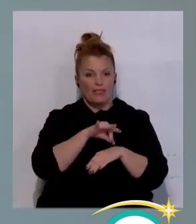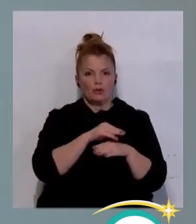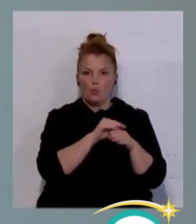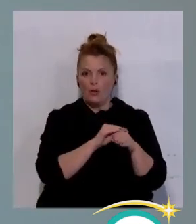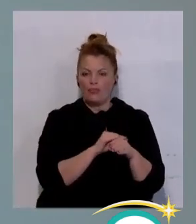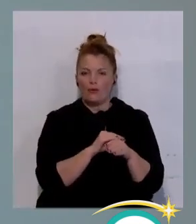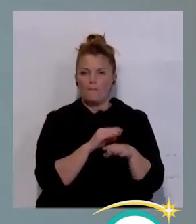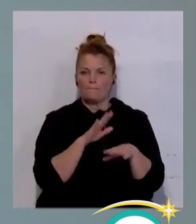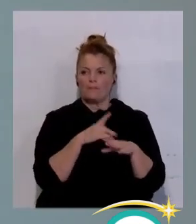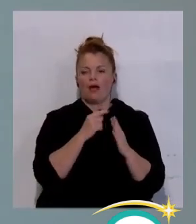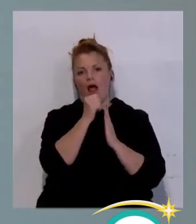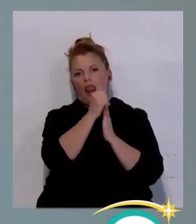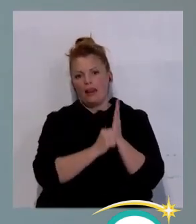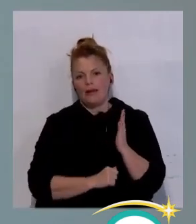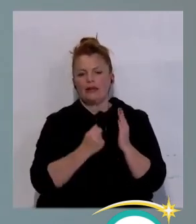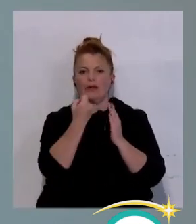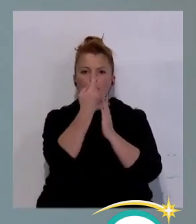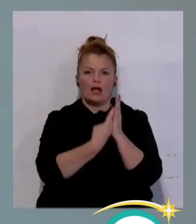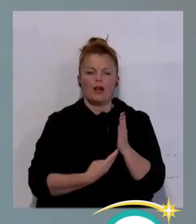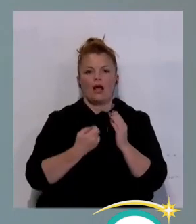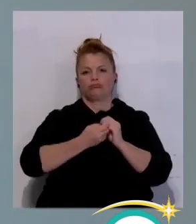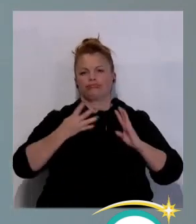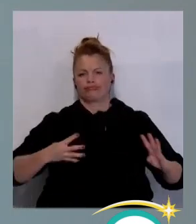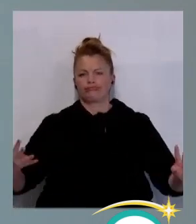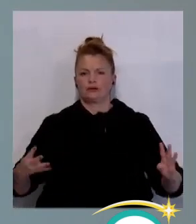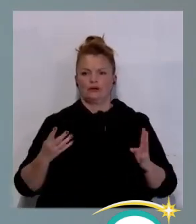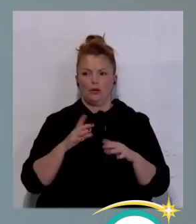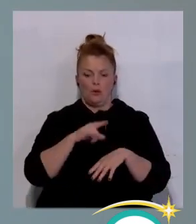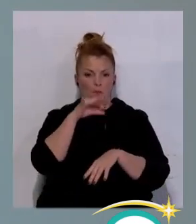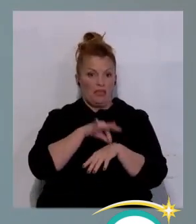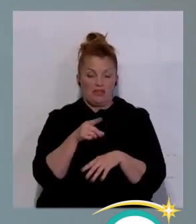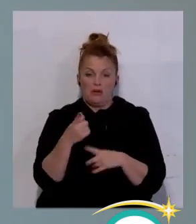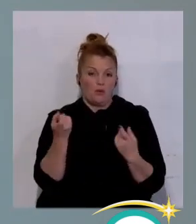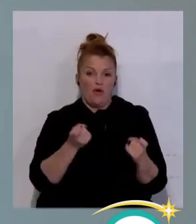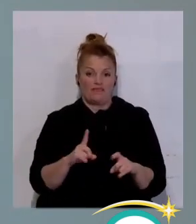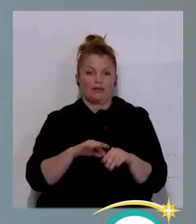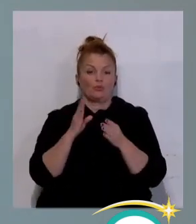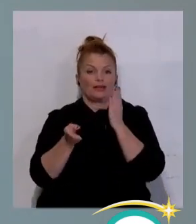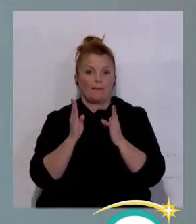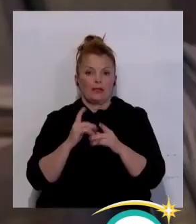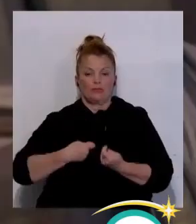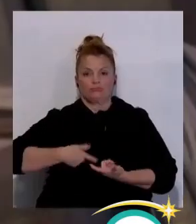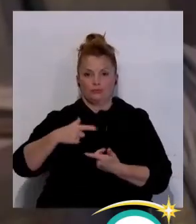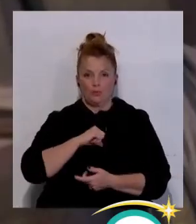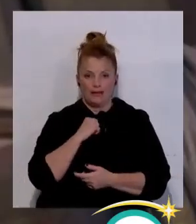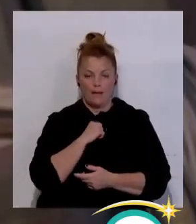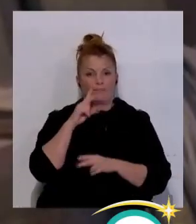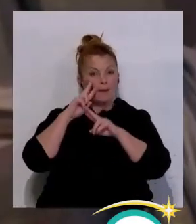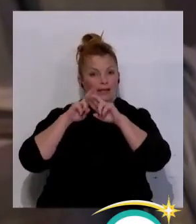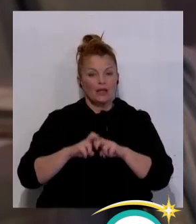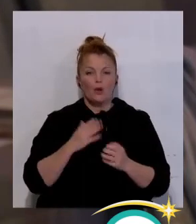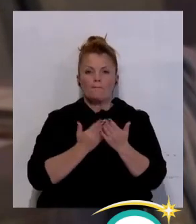no además hacer listas de espera, colapsar las consultas, un paciente que realmente no requiere un tratamiento. Los investigadores piden